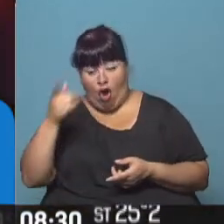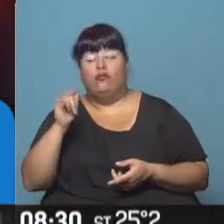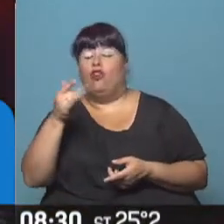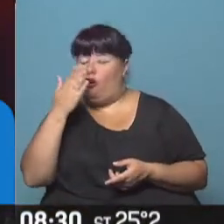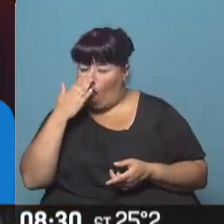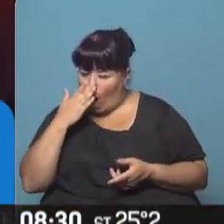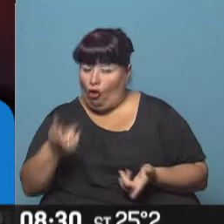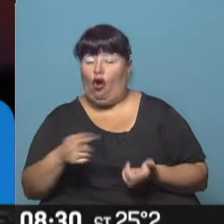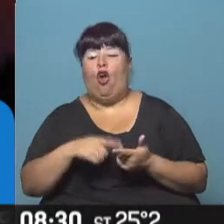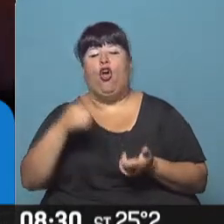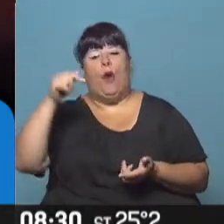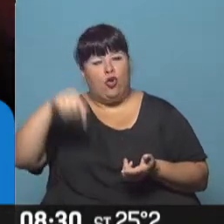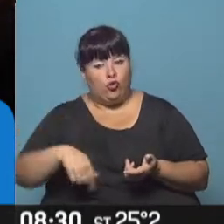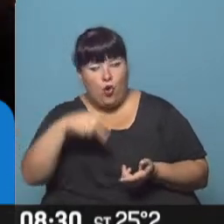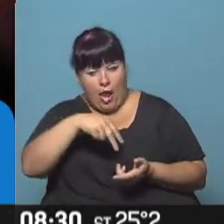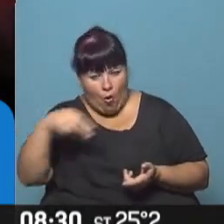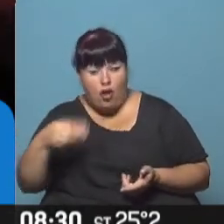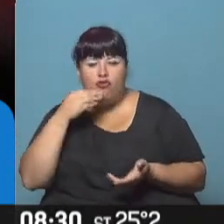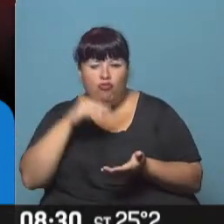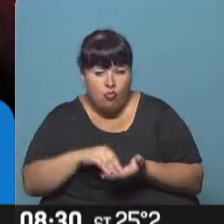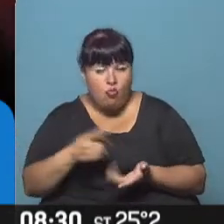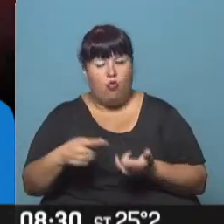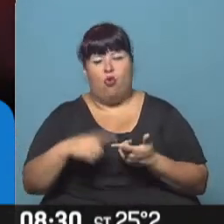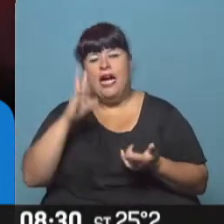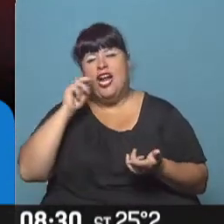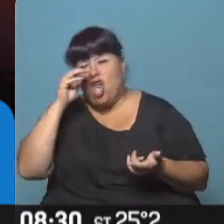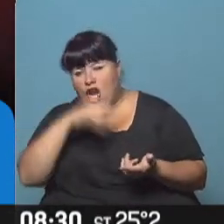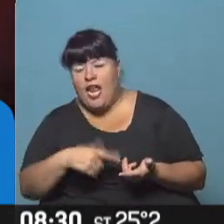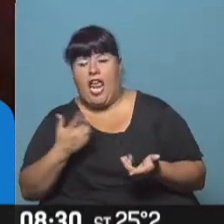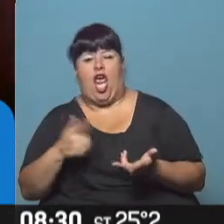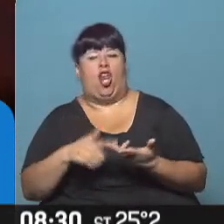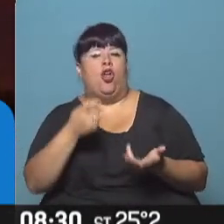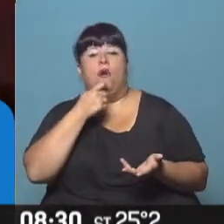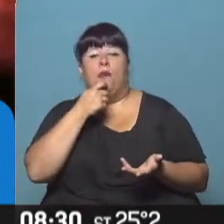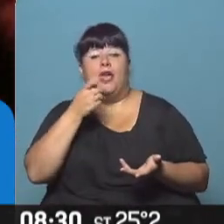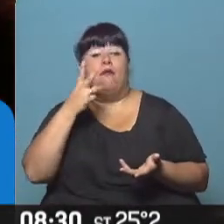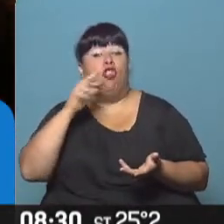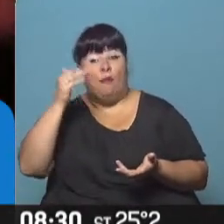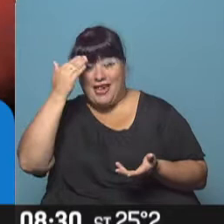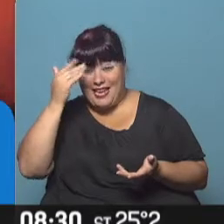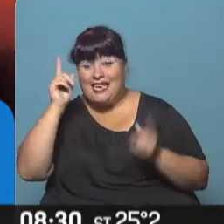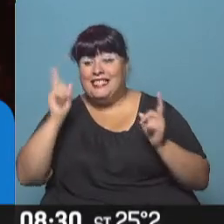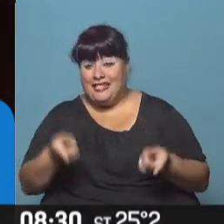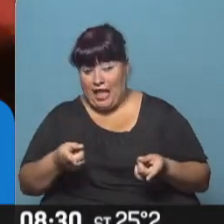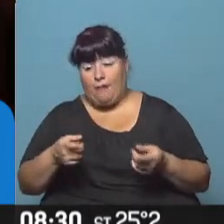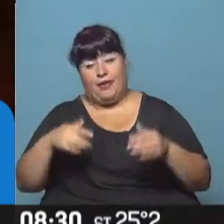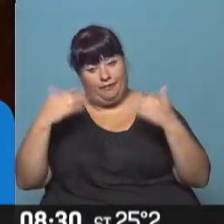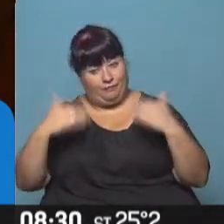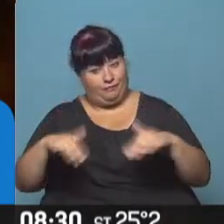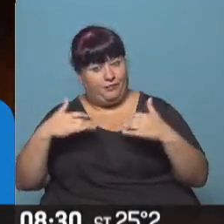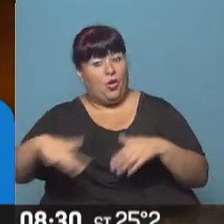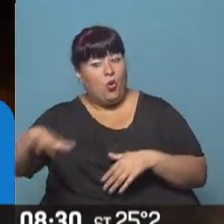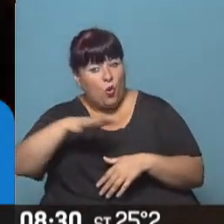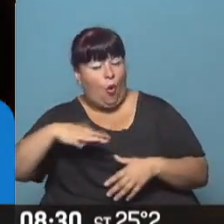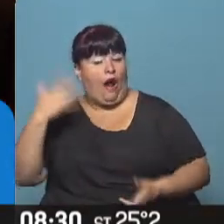la provincia de córdoba en el sur también de neuquén chubut en rionegro por ejemplo en el 2015 que también ha sido una de las